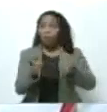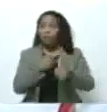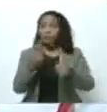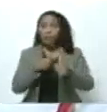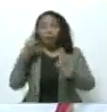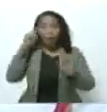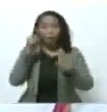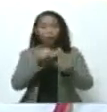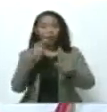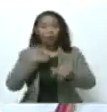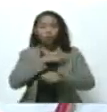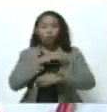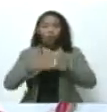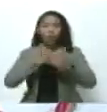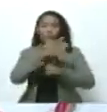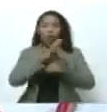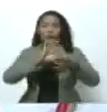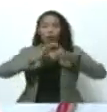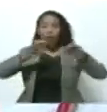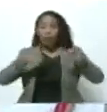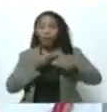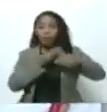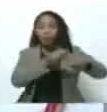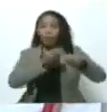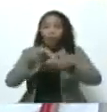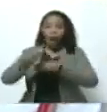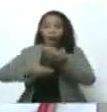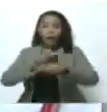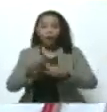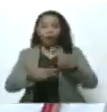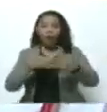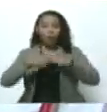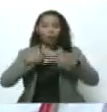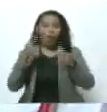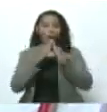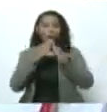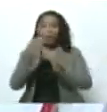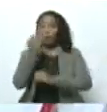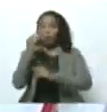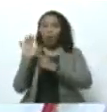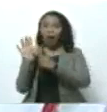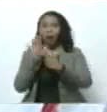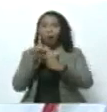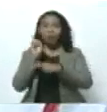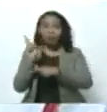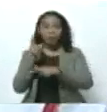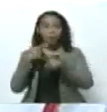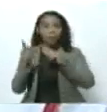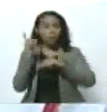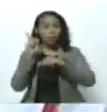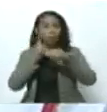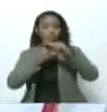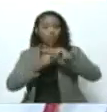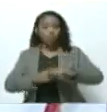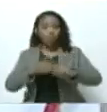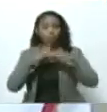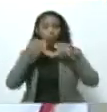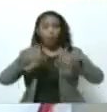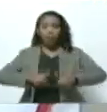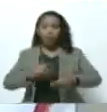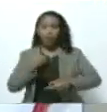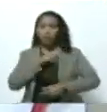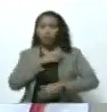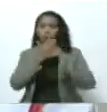reto, luego están todas las cadenas de distribución que ha montado la revolución. La Casa de Alimentación es un ejemplo de ella, pero a esto se le suma todo el esfuerzo que